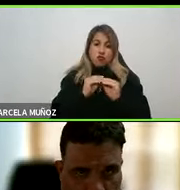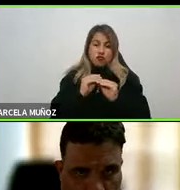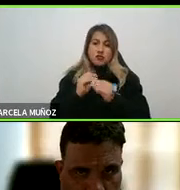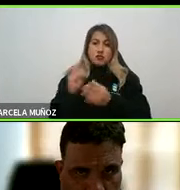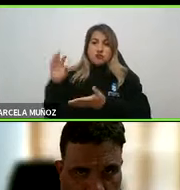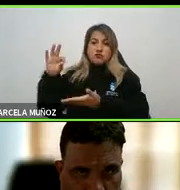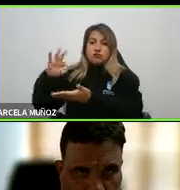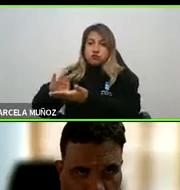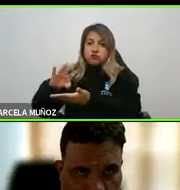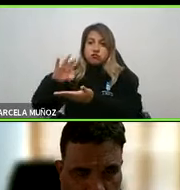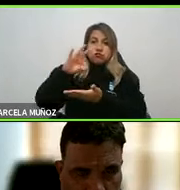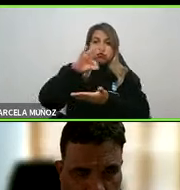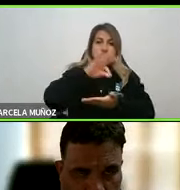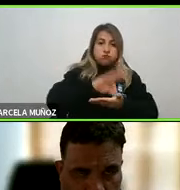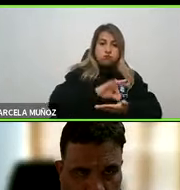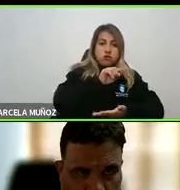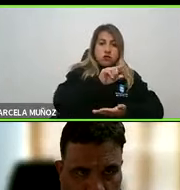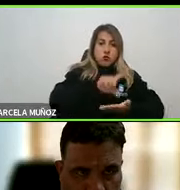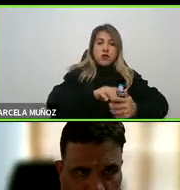diferentes puntos,